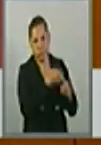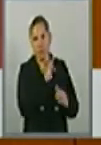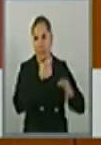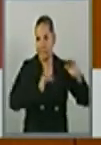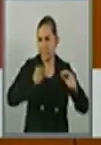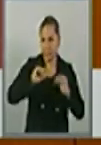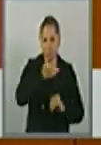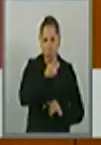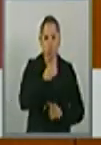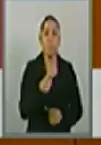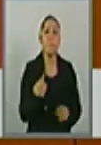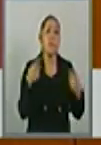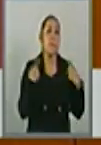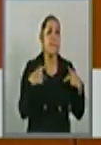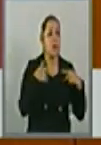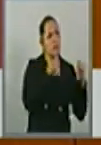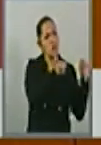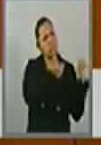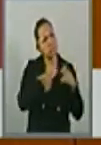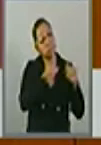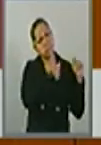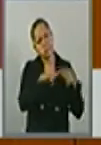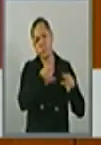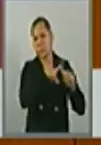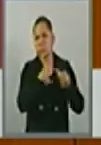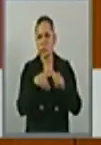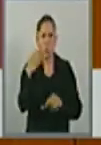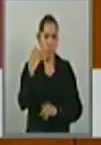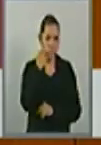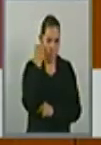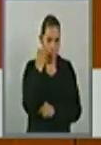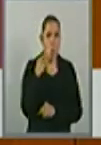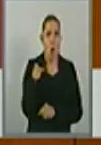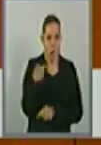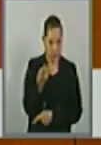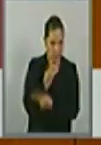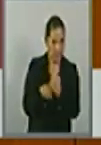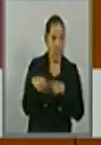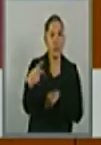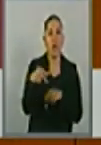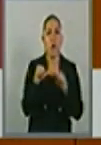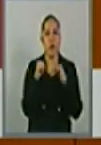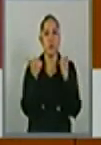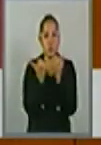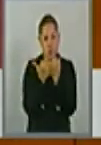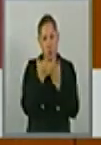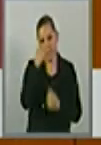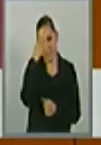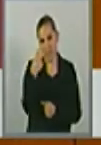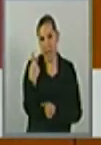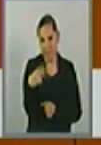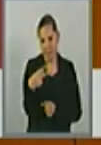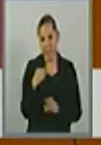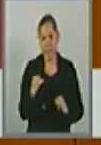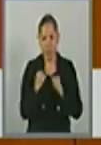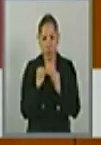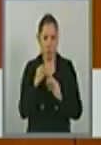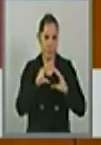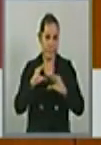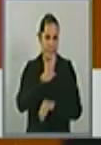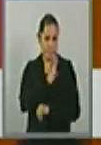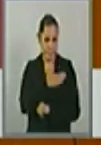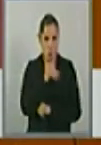asistentes a dicho foro se encontraban presentes de la asociación mexicana de institutos de español ac y la asociación